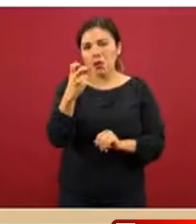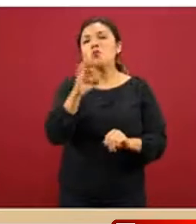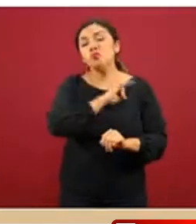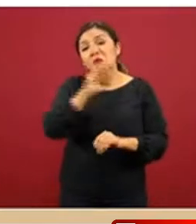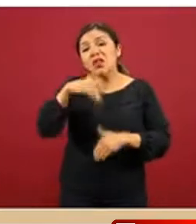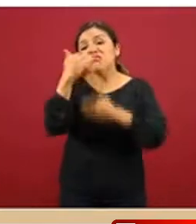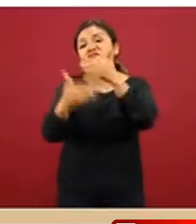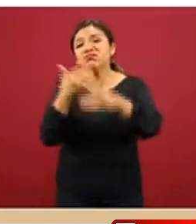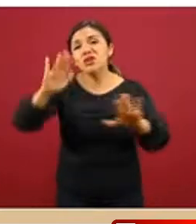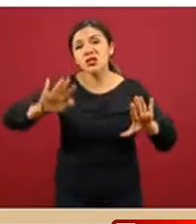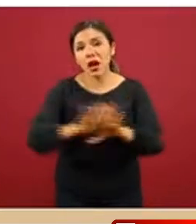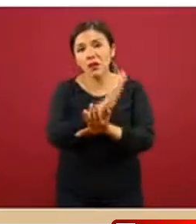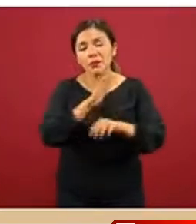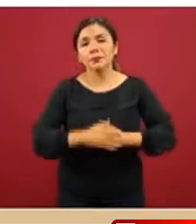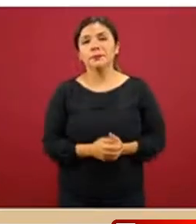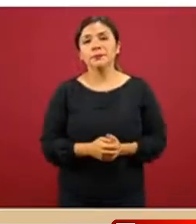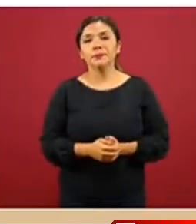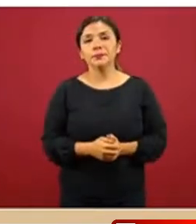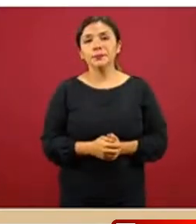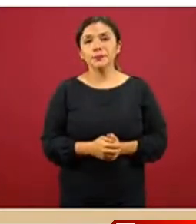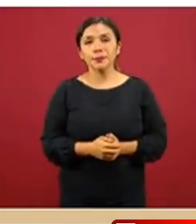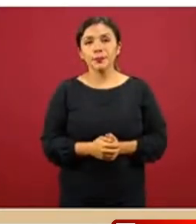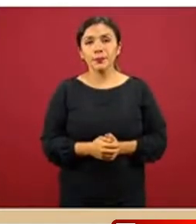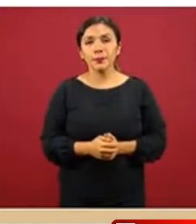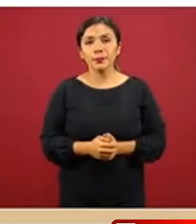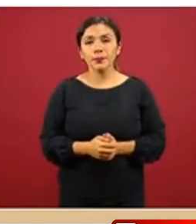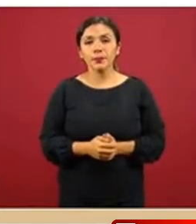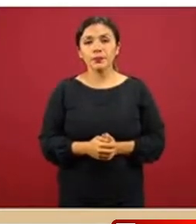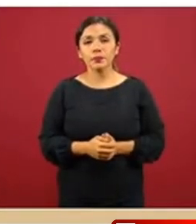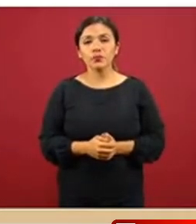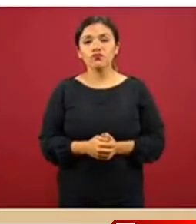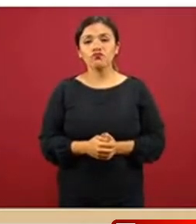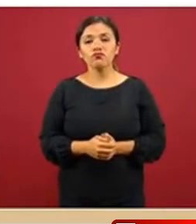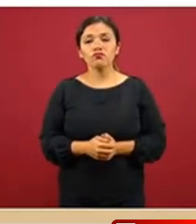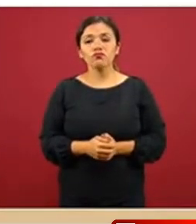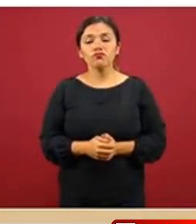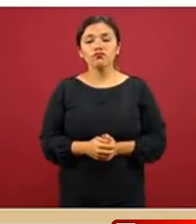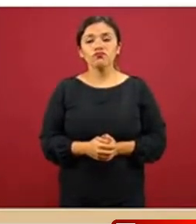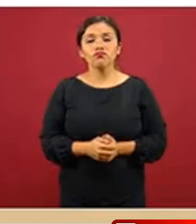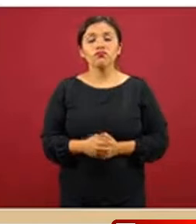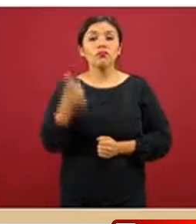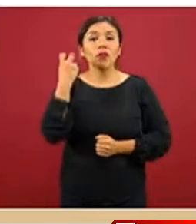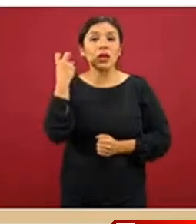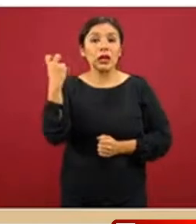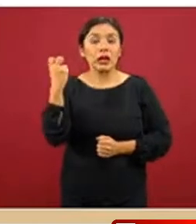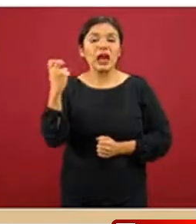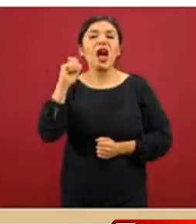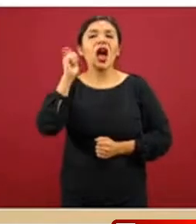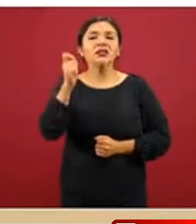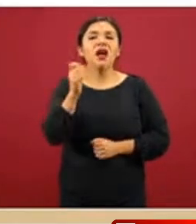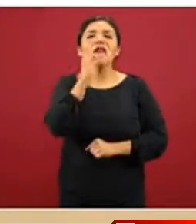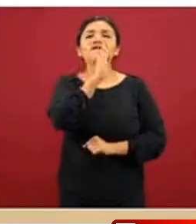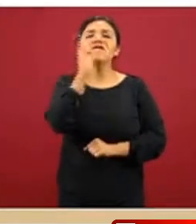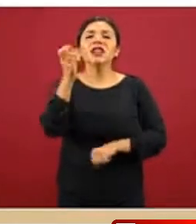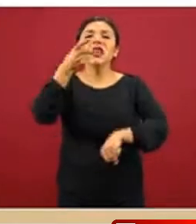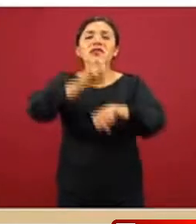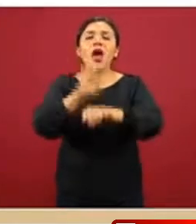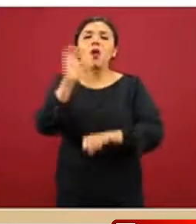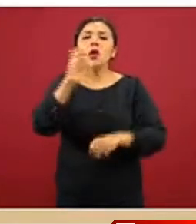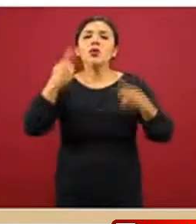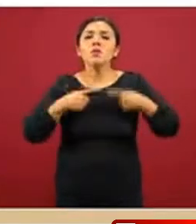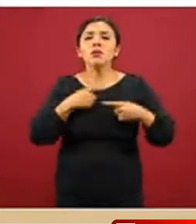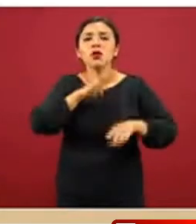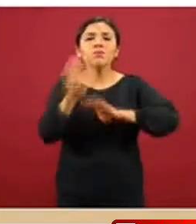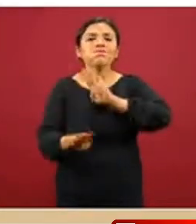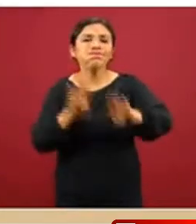cambiar. Veamos la siguiente diapositiva. Es la distribución de las defunciones por fecha en la que ocurrieron,